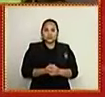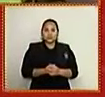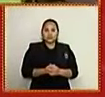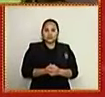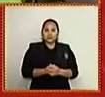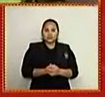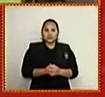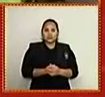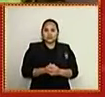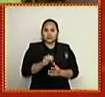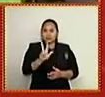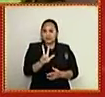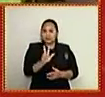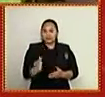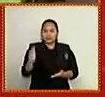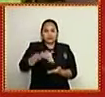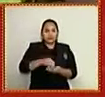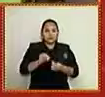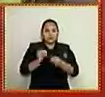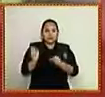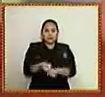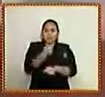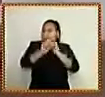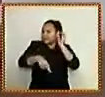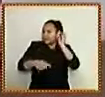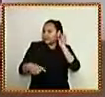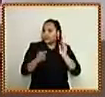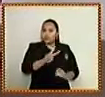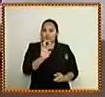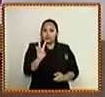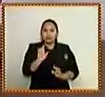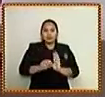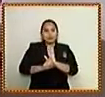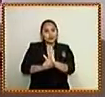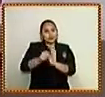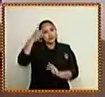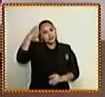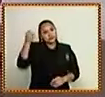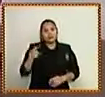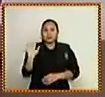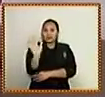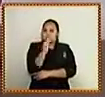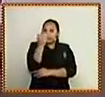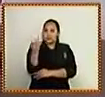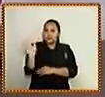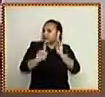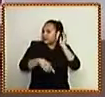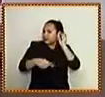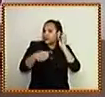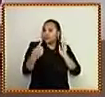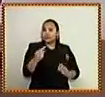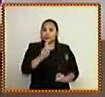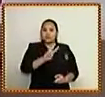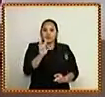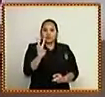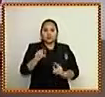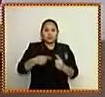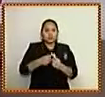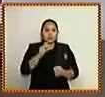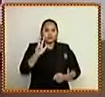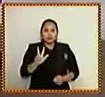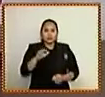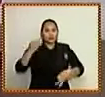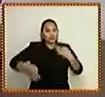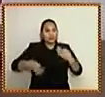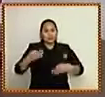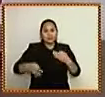Y este es el 3, número ganador para la diaria 26 con su símbolo de sueños, bandera, y para más uno, 26 más 3. Muchas